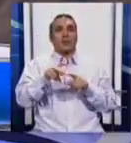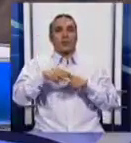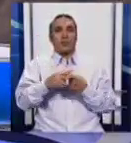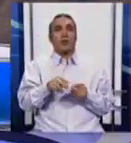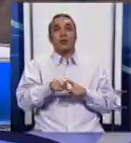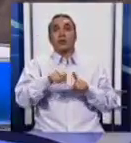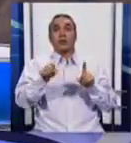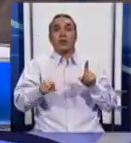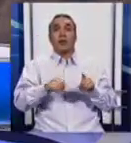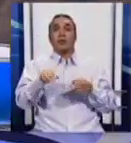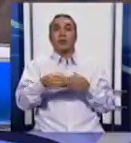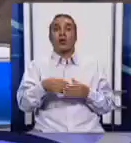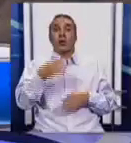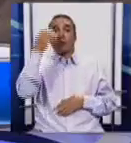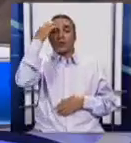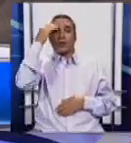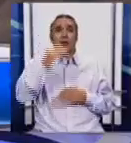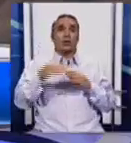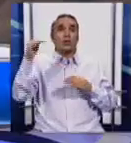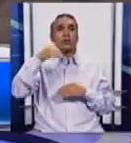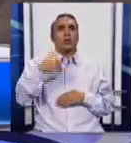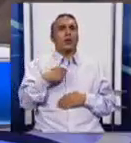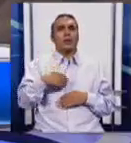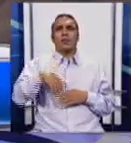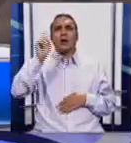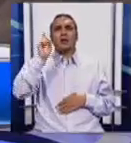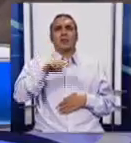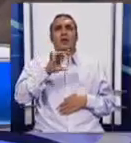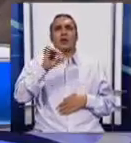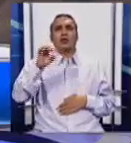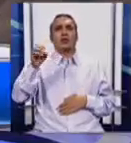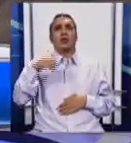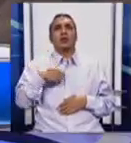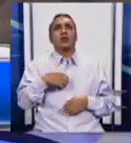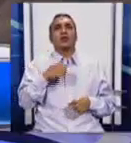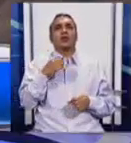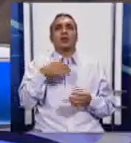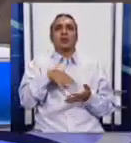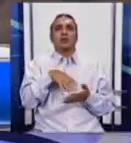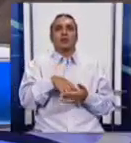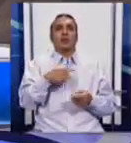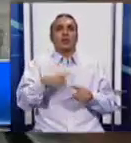Sistema Público de Educación Superior cuenta con más de 1.800 carreras.